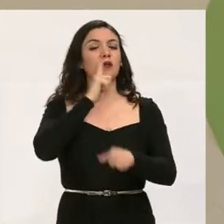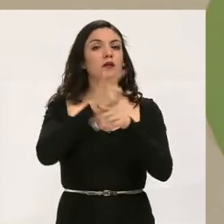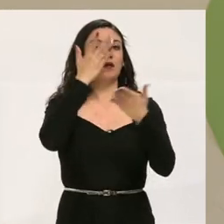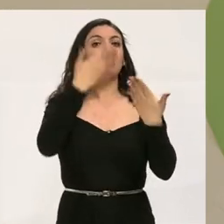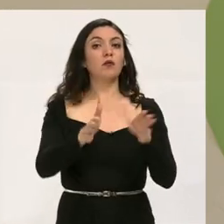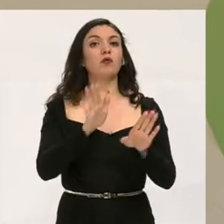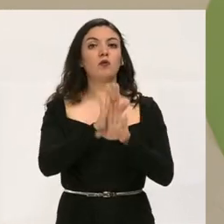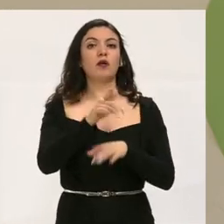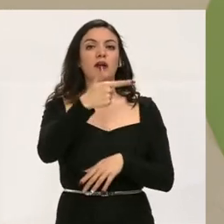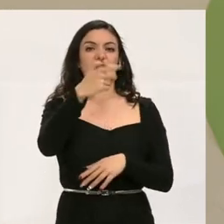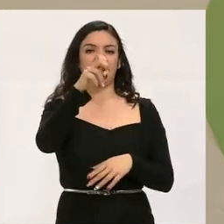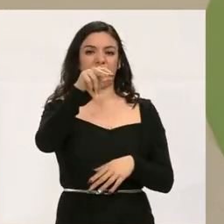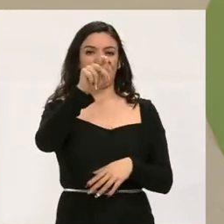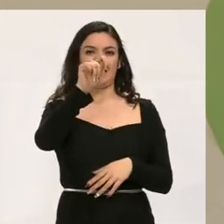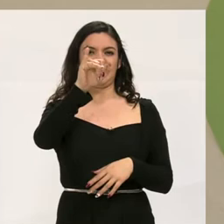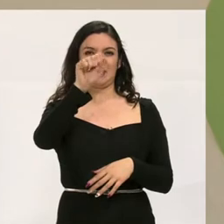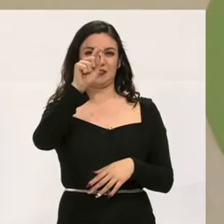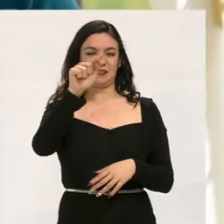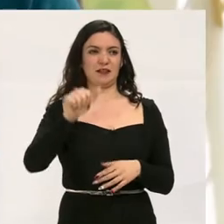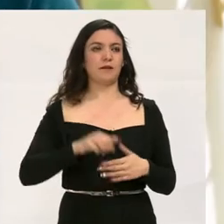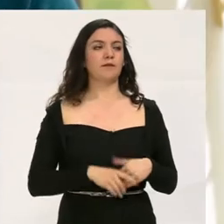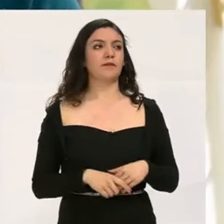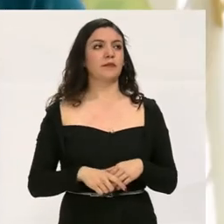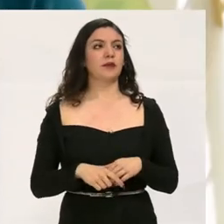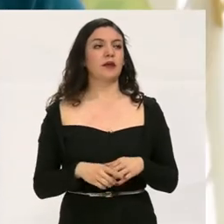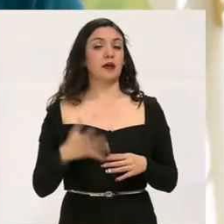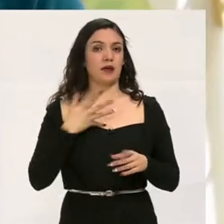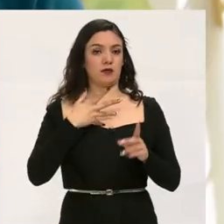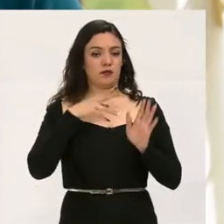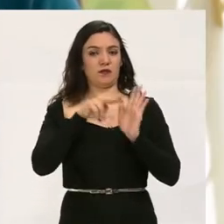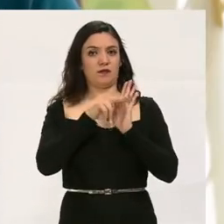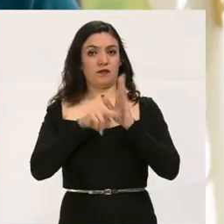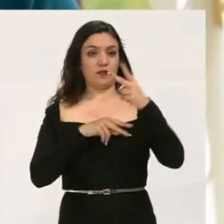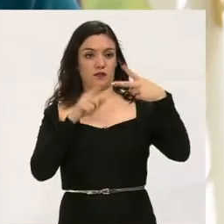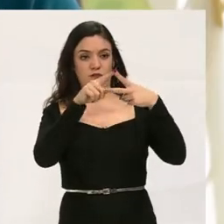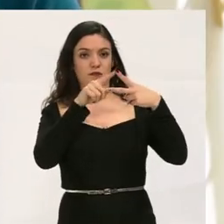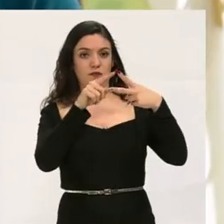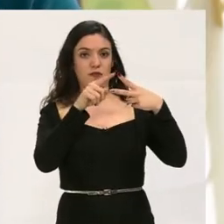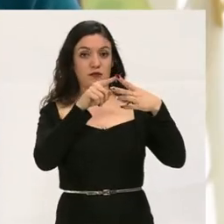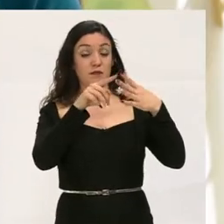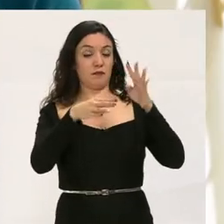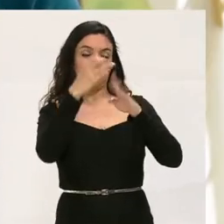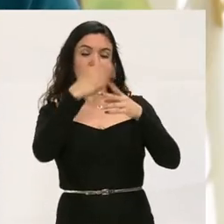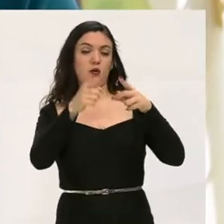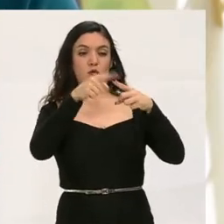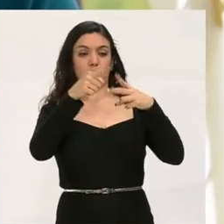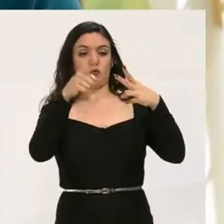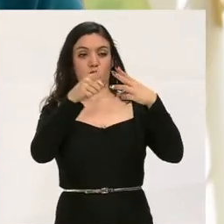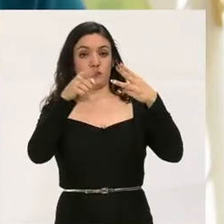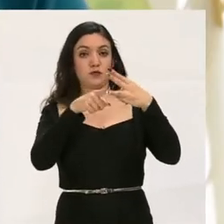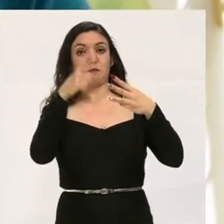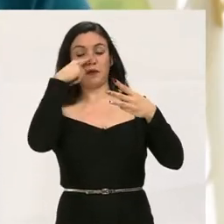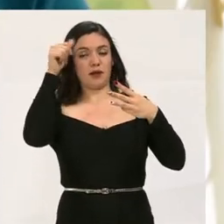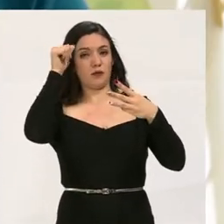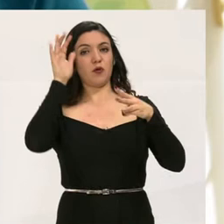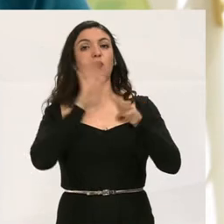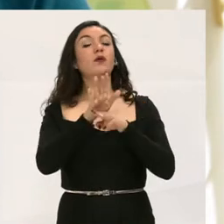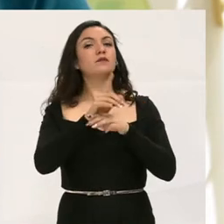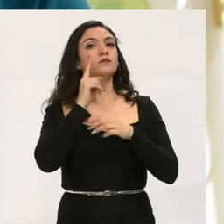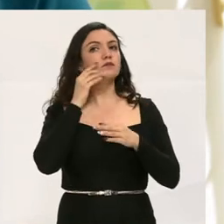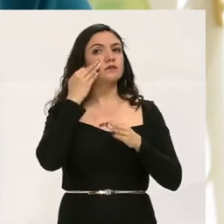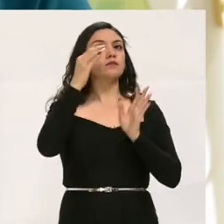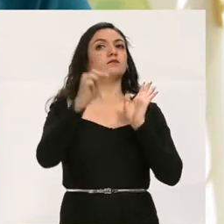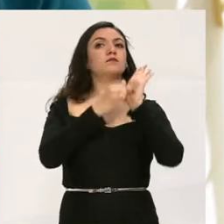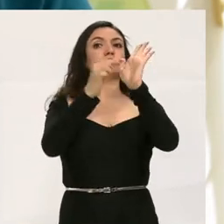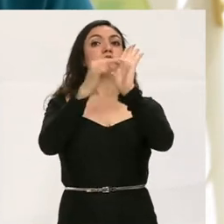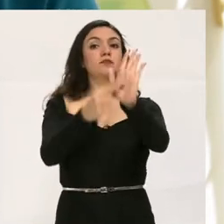ya finalmente dimos con el genetista. Hay 3 niveles del autismo, nivel 1, nivel 2, nivel 3. Hay